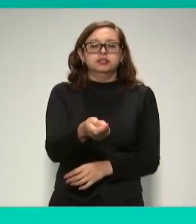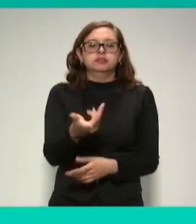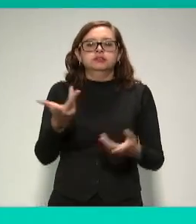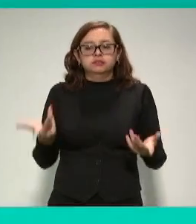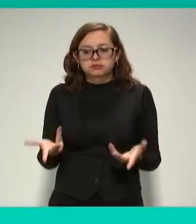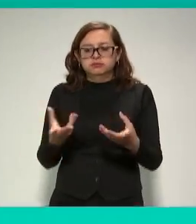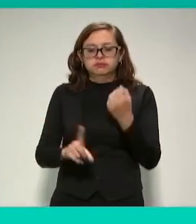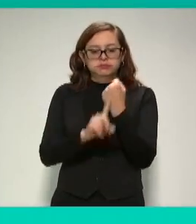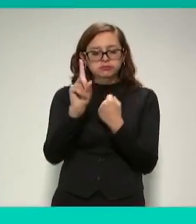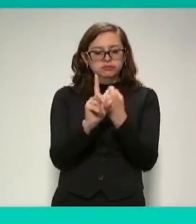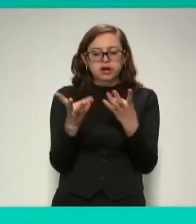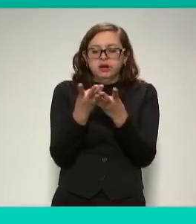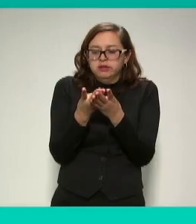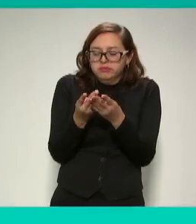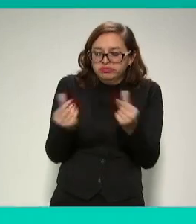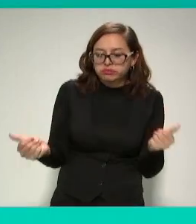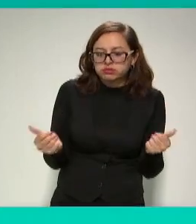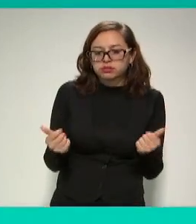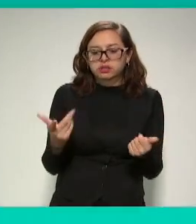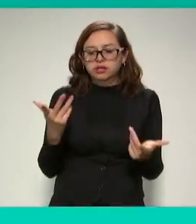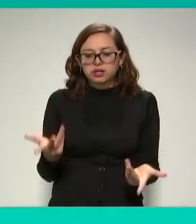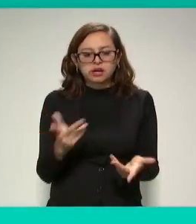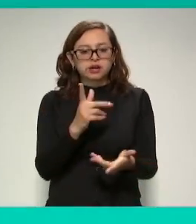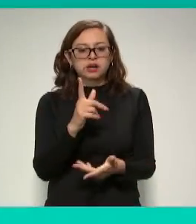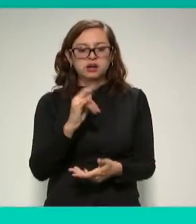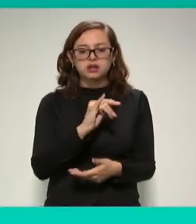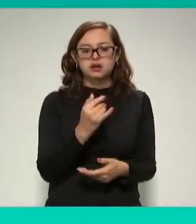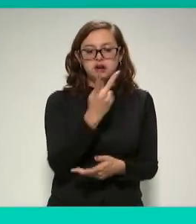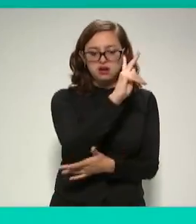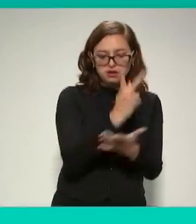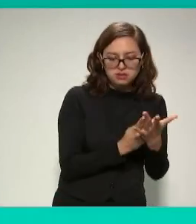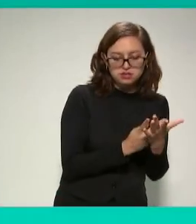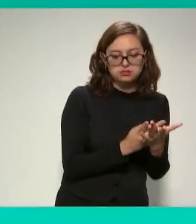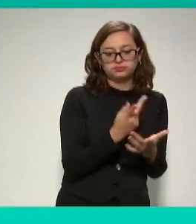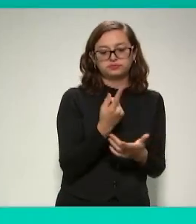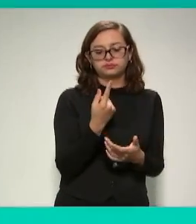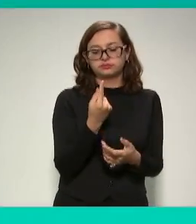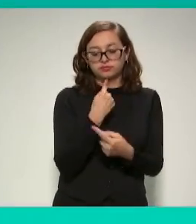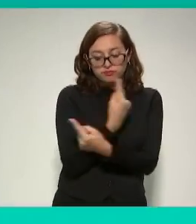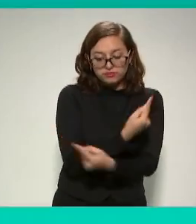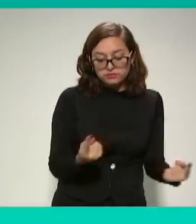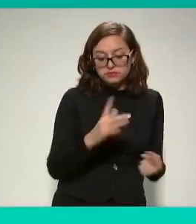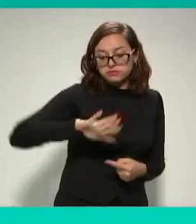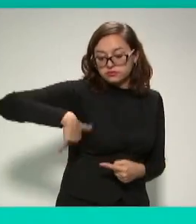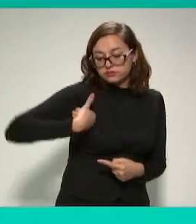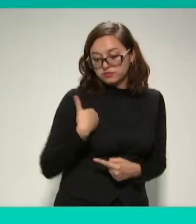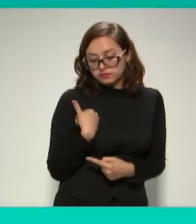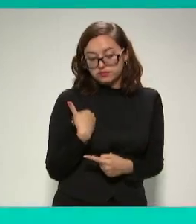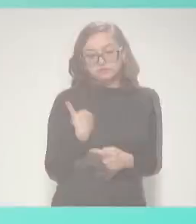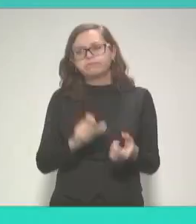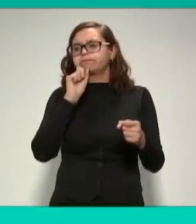o solución ante la alternativa de la cancelación del programa de las instancias infantiles en los términos